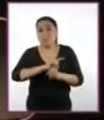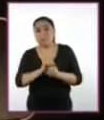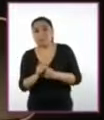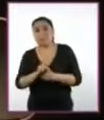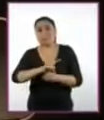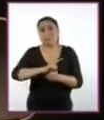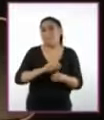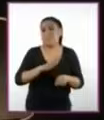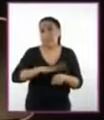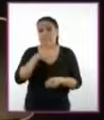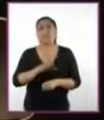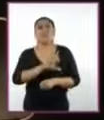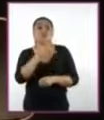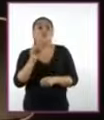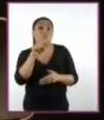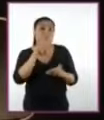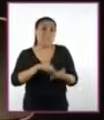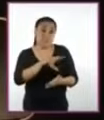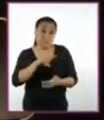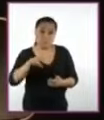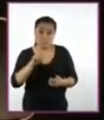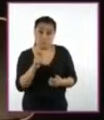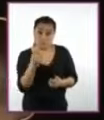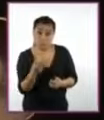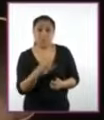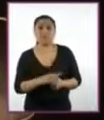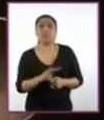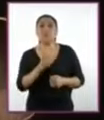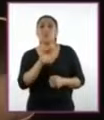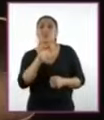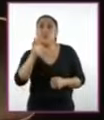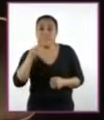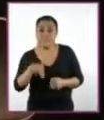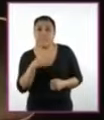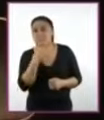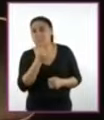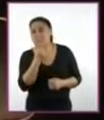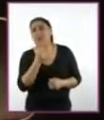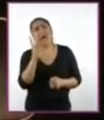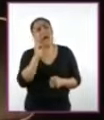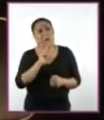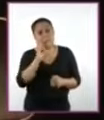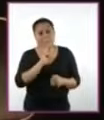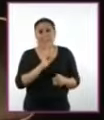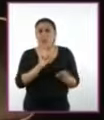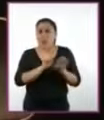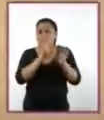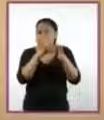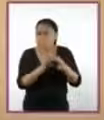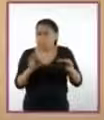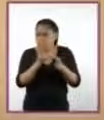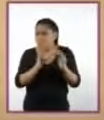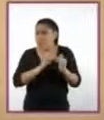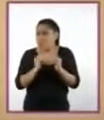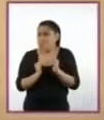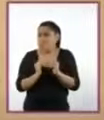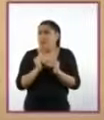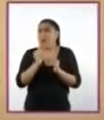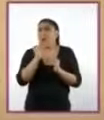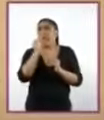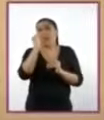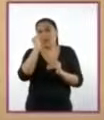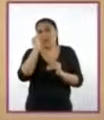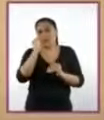aguja. Y para 1824, William Sturgeon demostró una forma de aumentar la fuerza de este